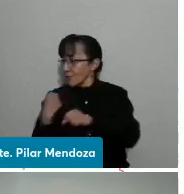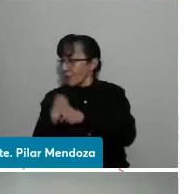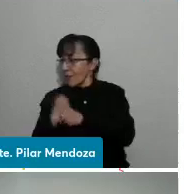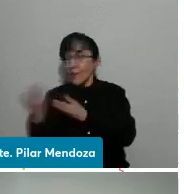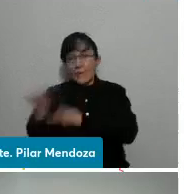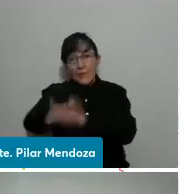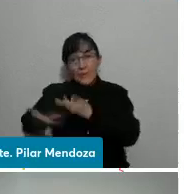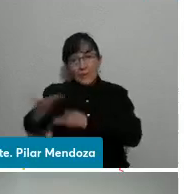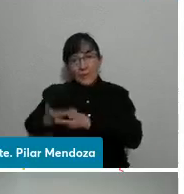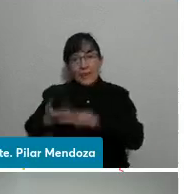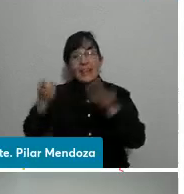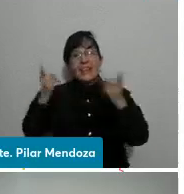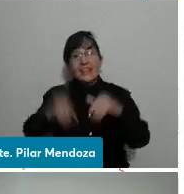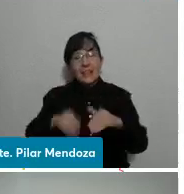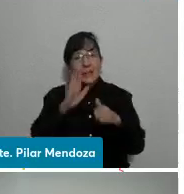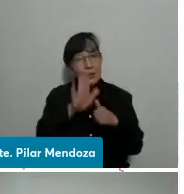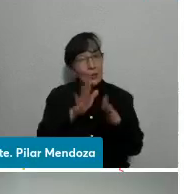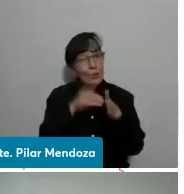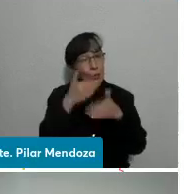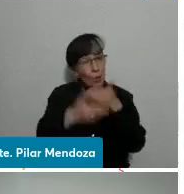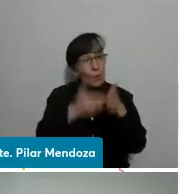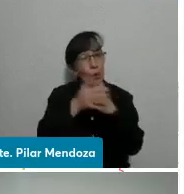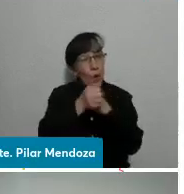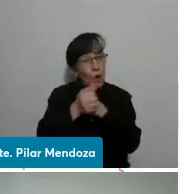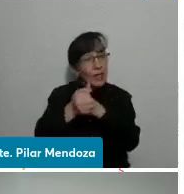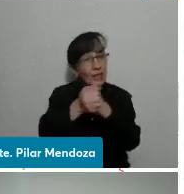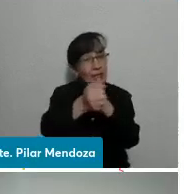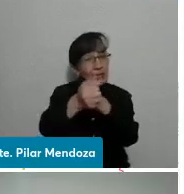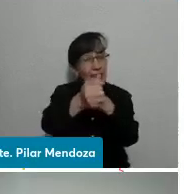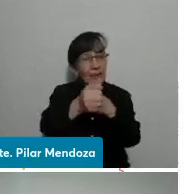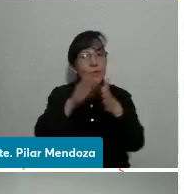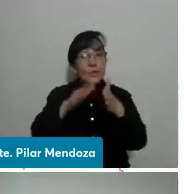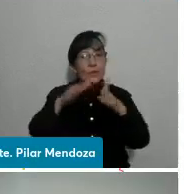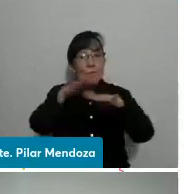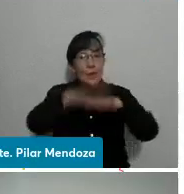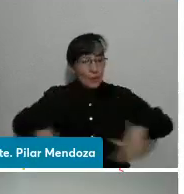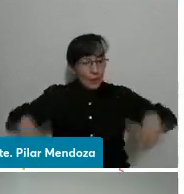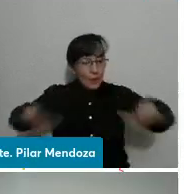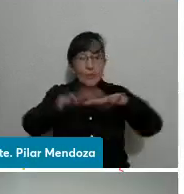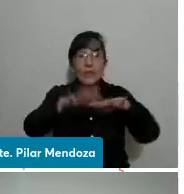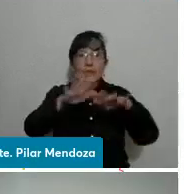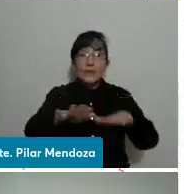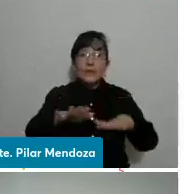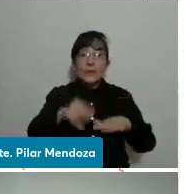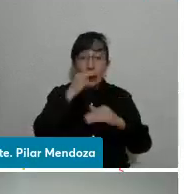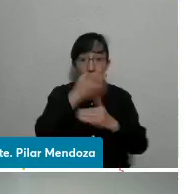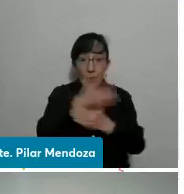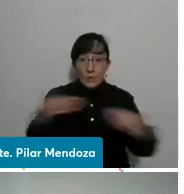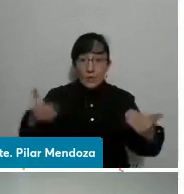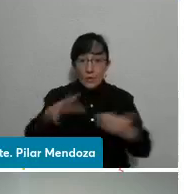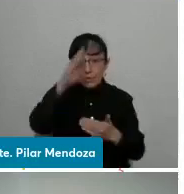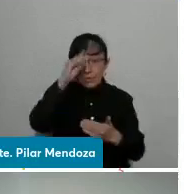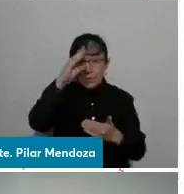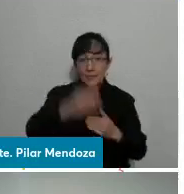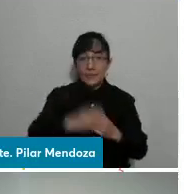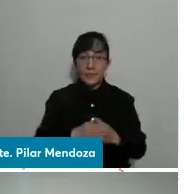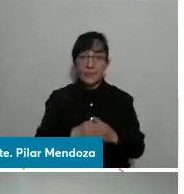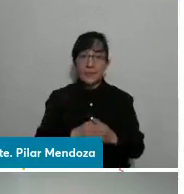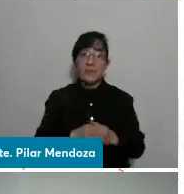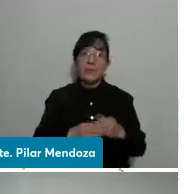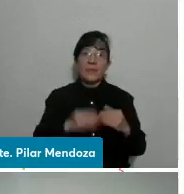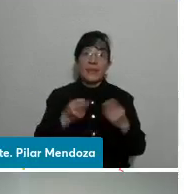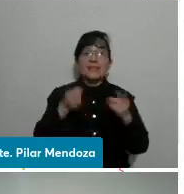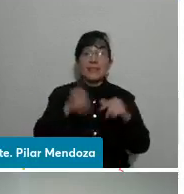nos permite pues, para poder desarrollar pues, este tipo de ambiente de aprendizaje. La adaptación, pues, que la resalto